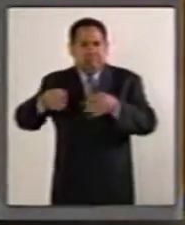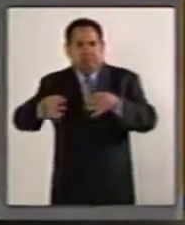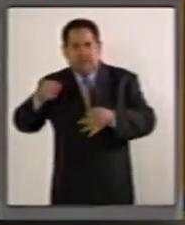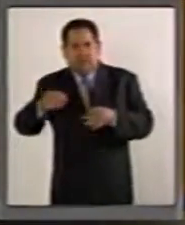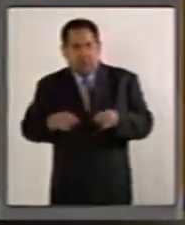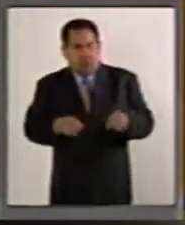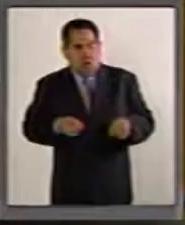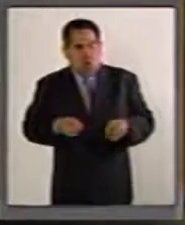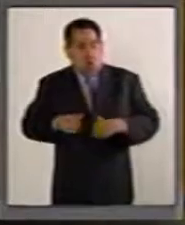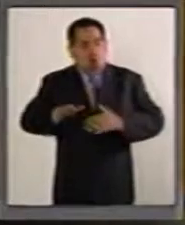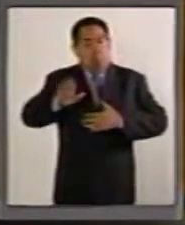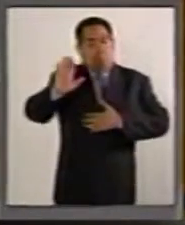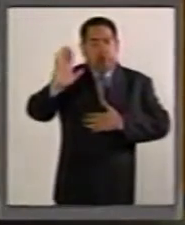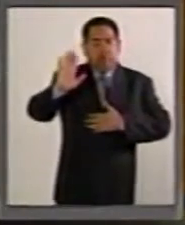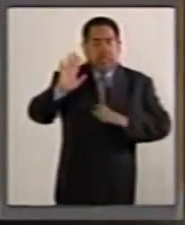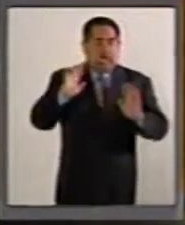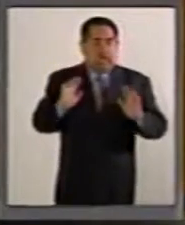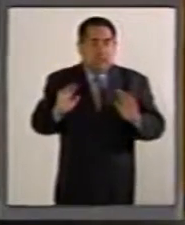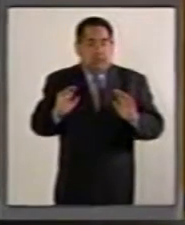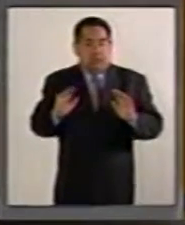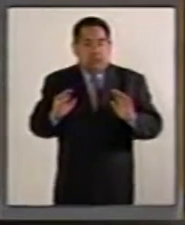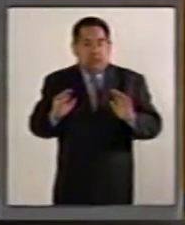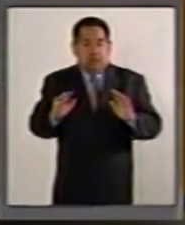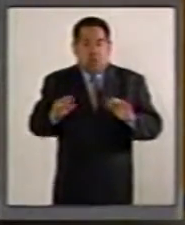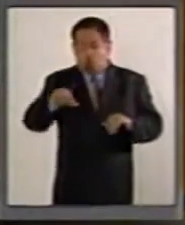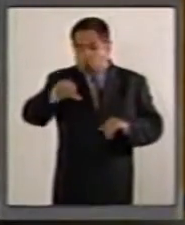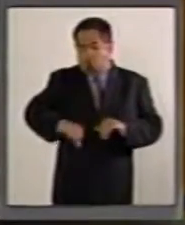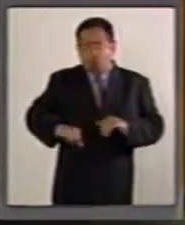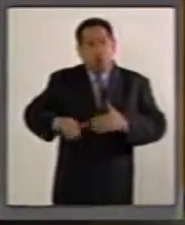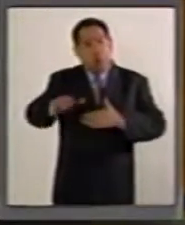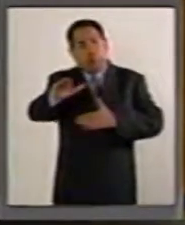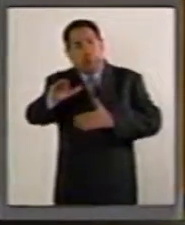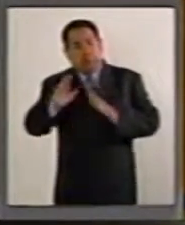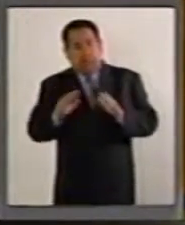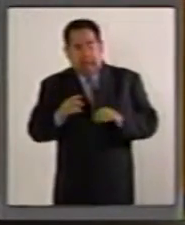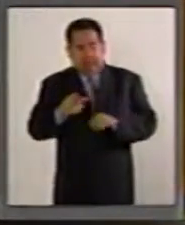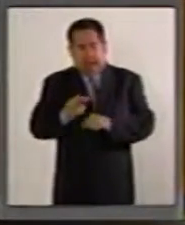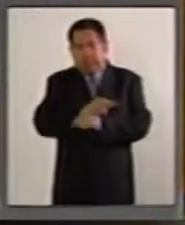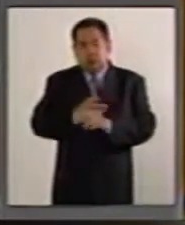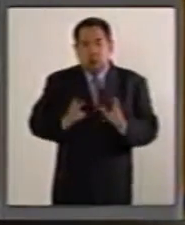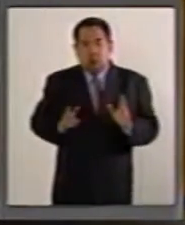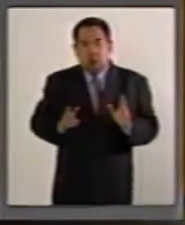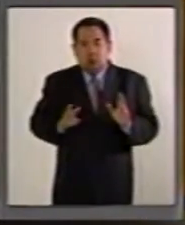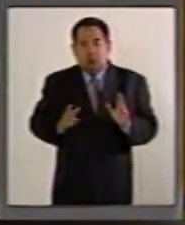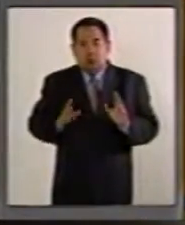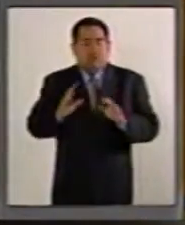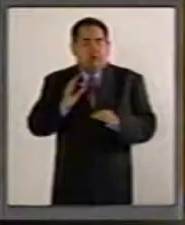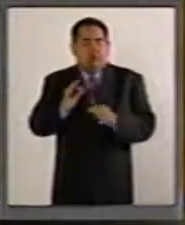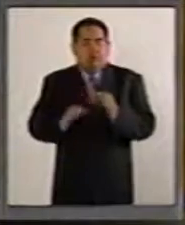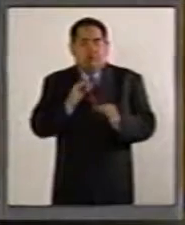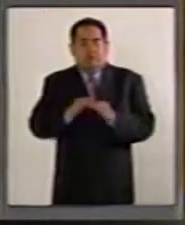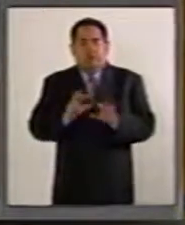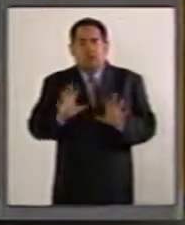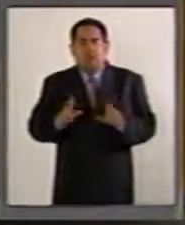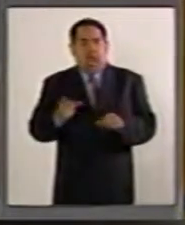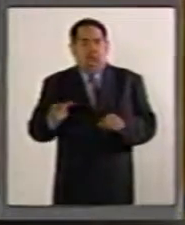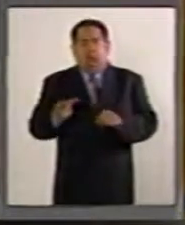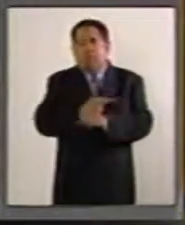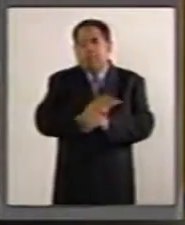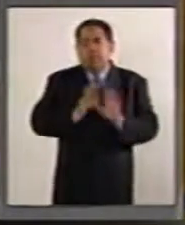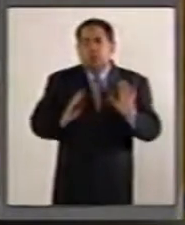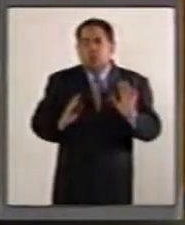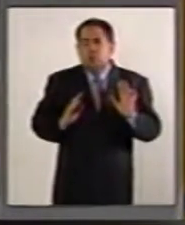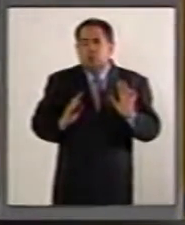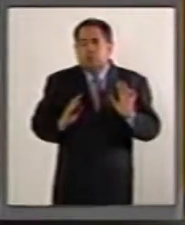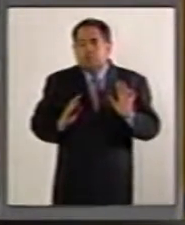como se tomó protesta, como hoy se tomó protesta, el asunto está